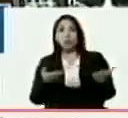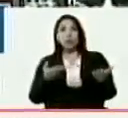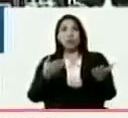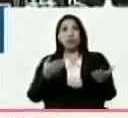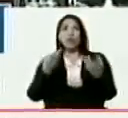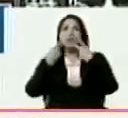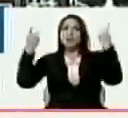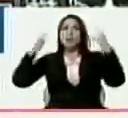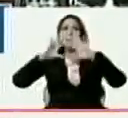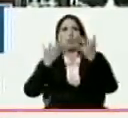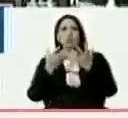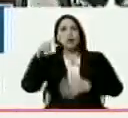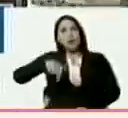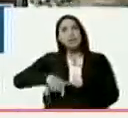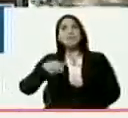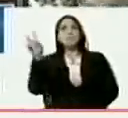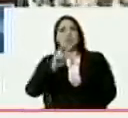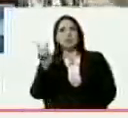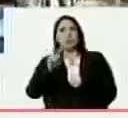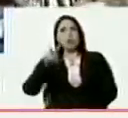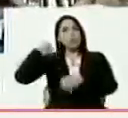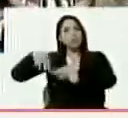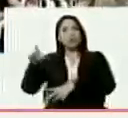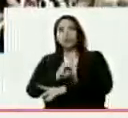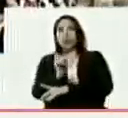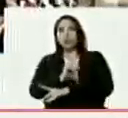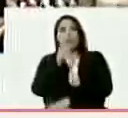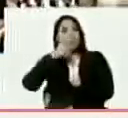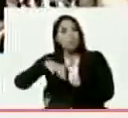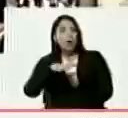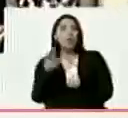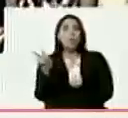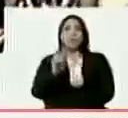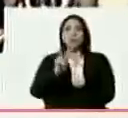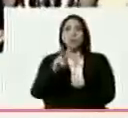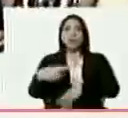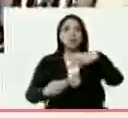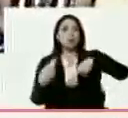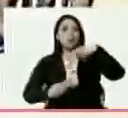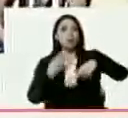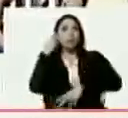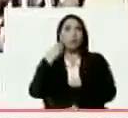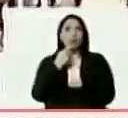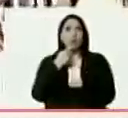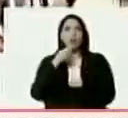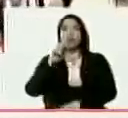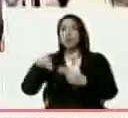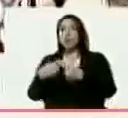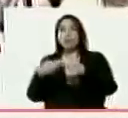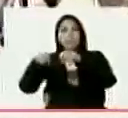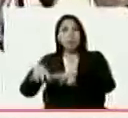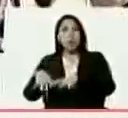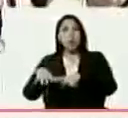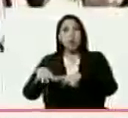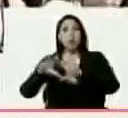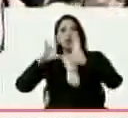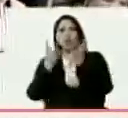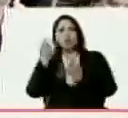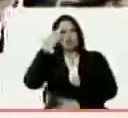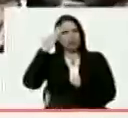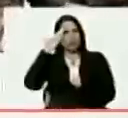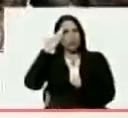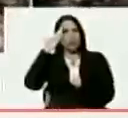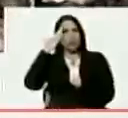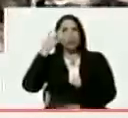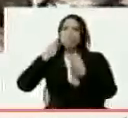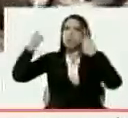vamos a rendir, eso es lo primero. Que el pueblo de Venezuela y la revolución bolivariana no se va a rendir, que el mundo lo sepa, el mundo entero. Para que le